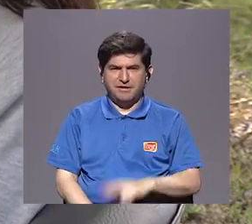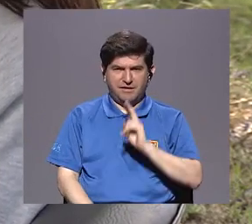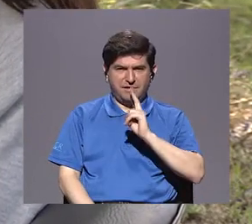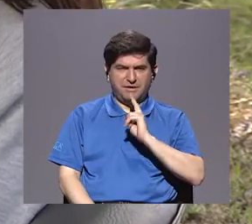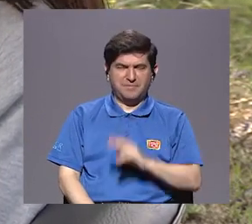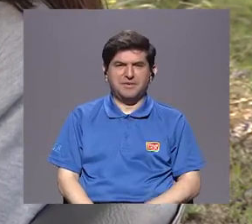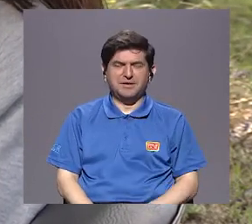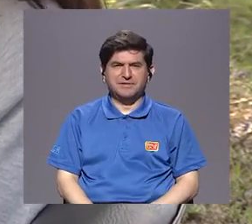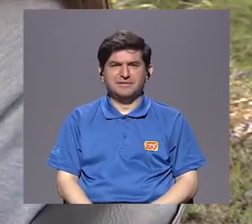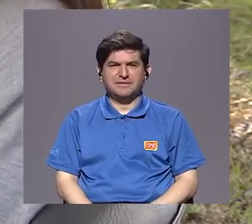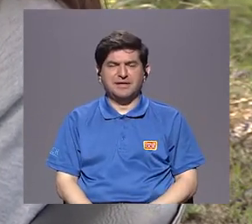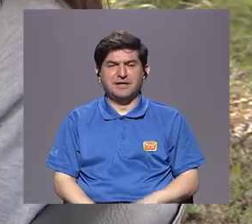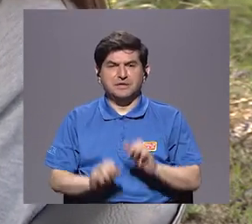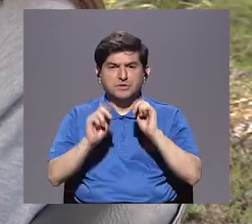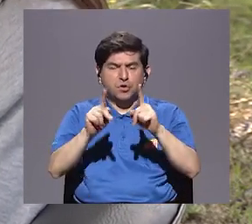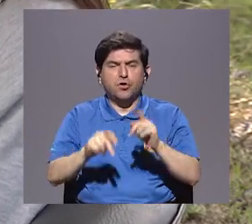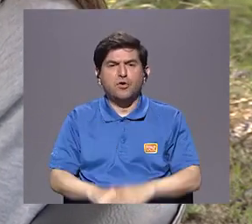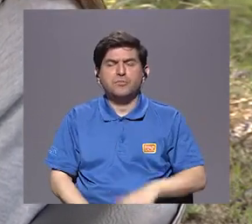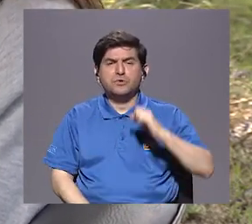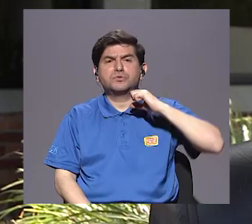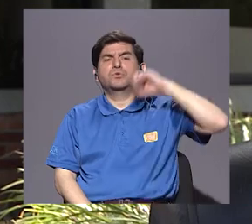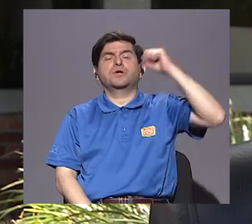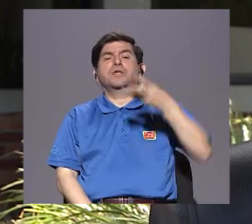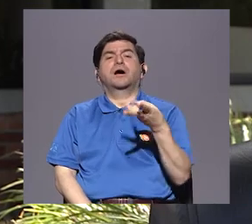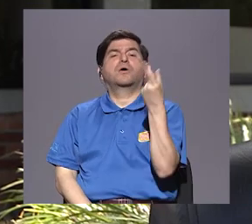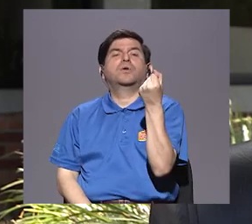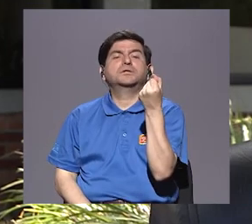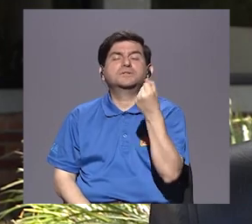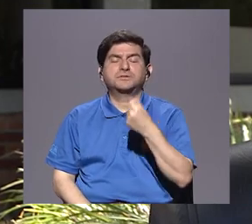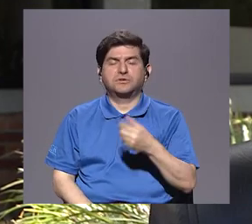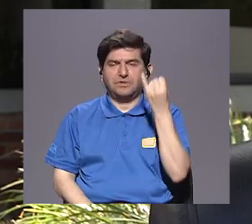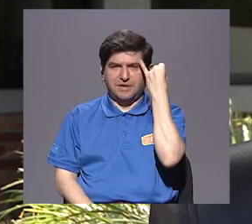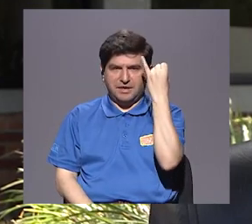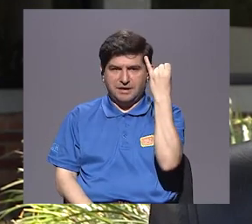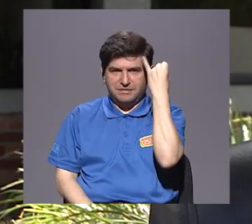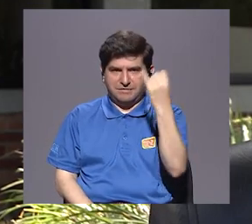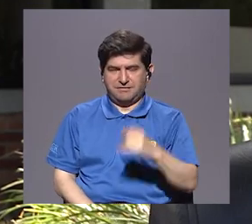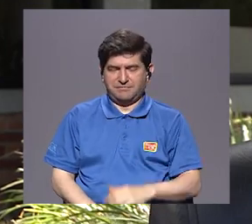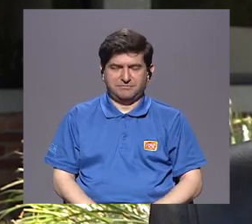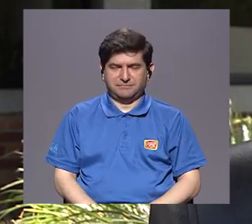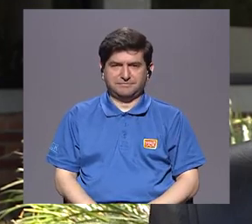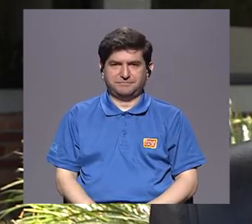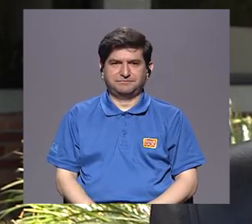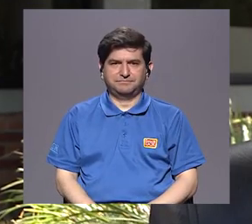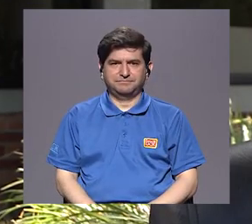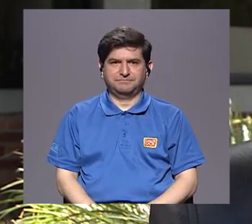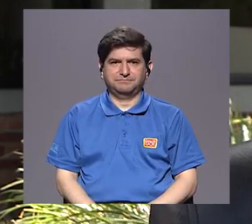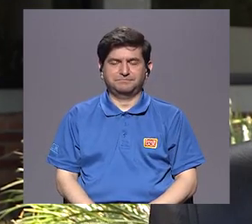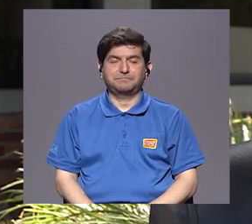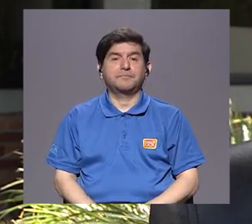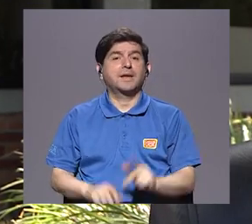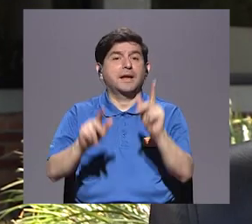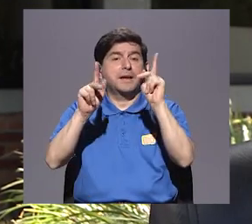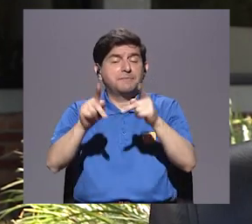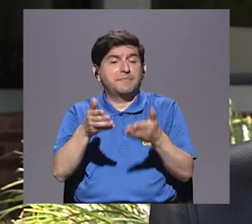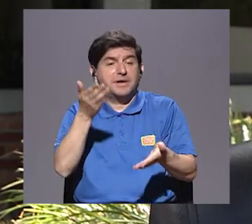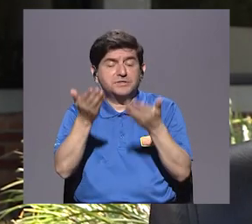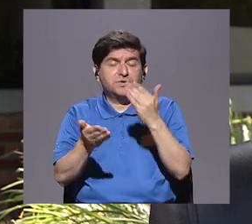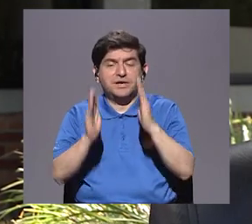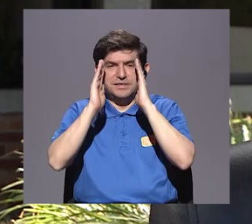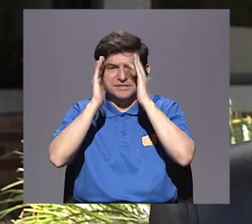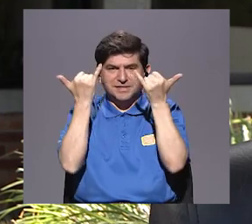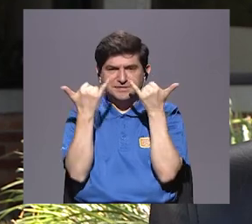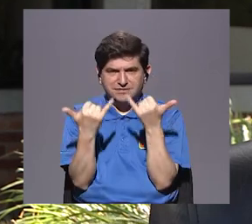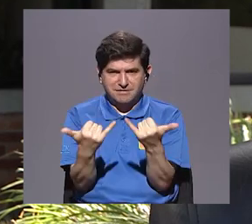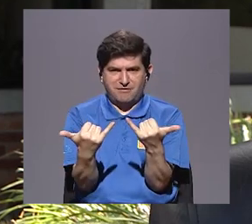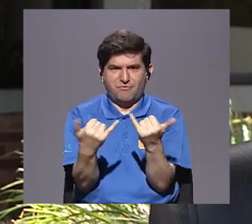la letalidad de esa ideación suicida. Uh-huh. Y, por ejemplo, si una persona que tal vez nos está